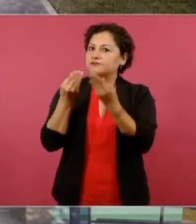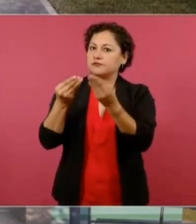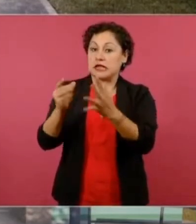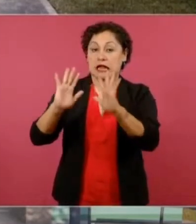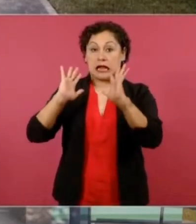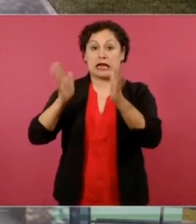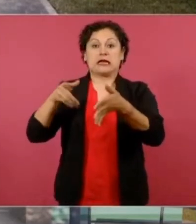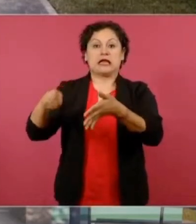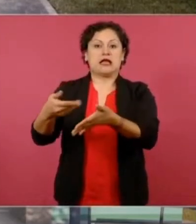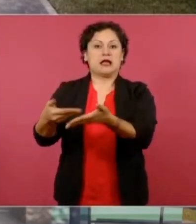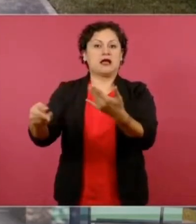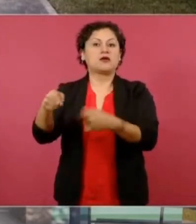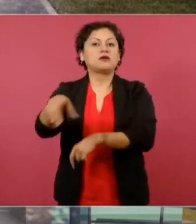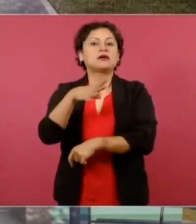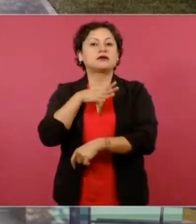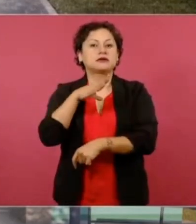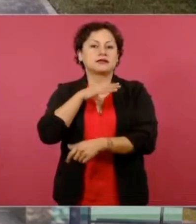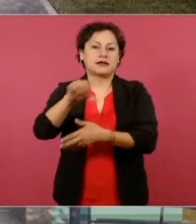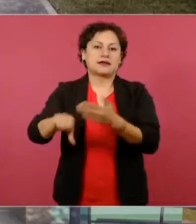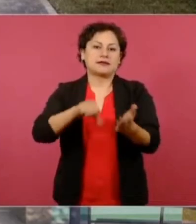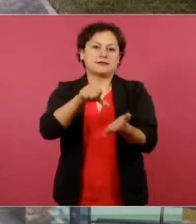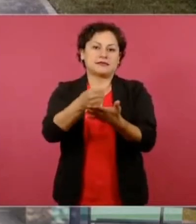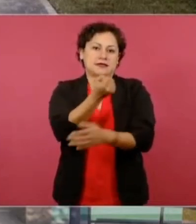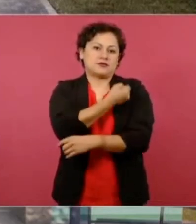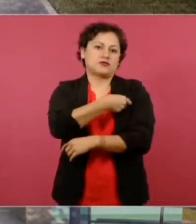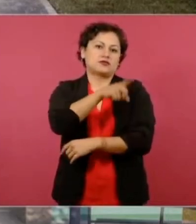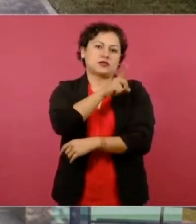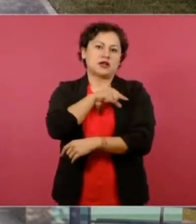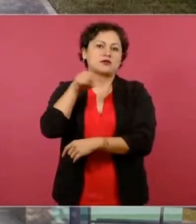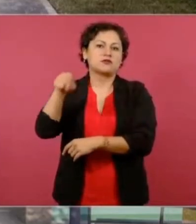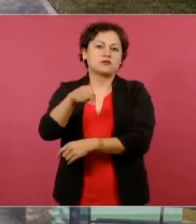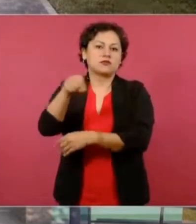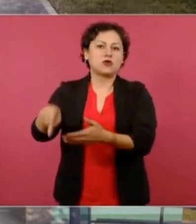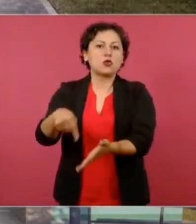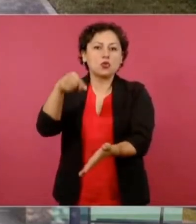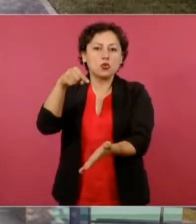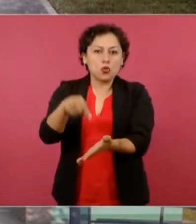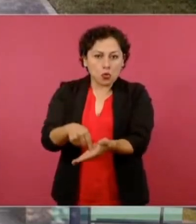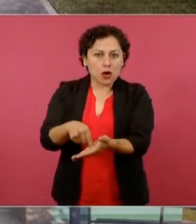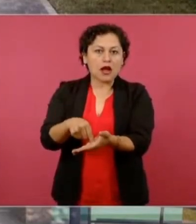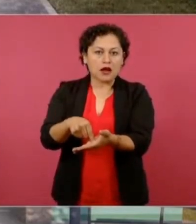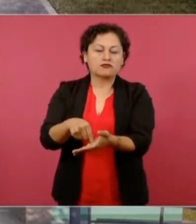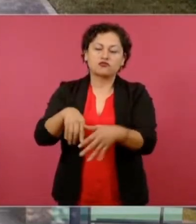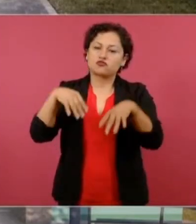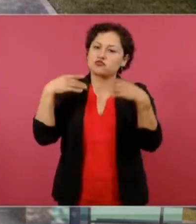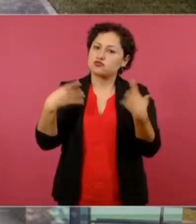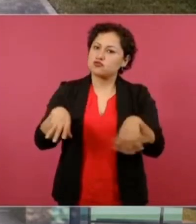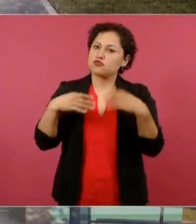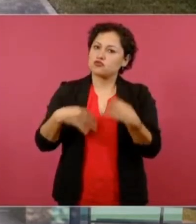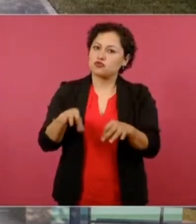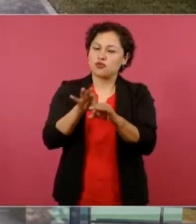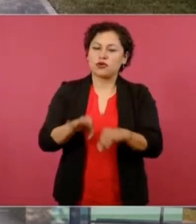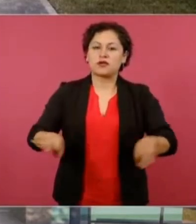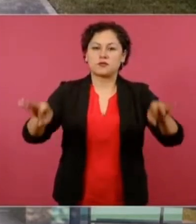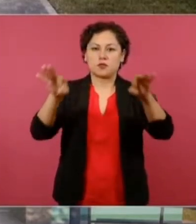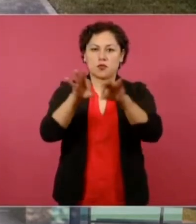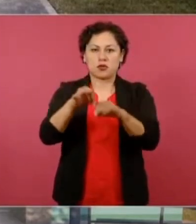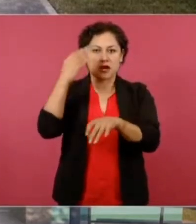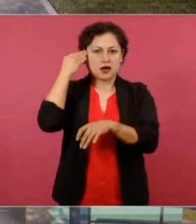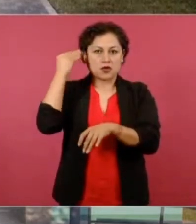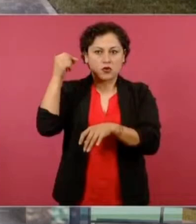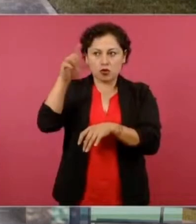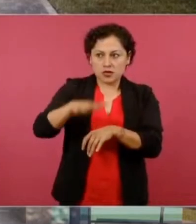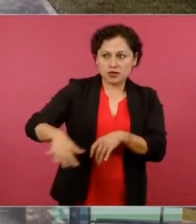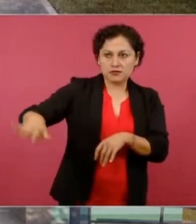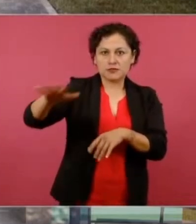centro de salud que está beneficiando a una área muy importante de Colima para personas sin